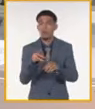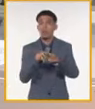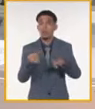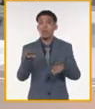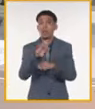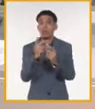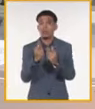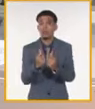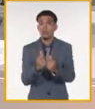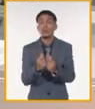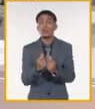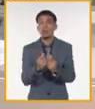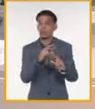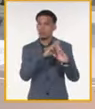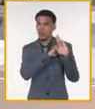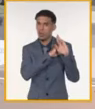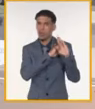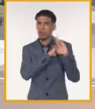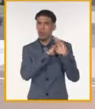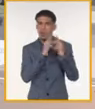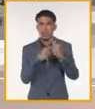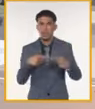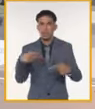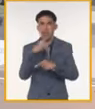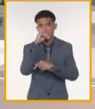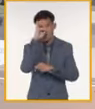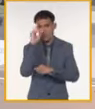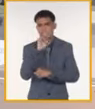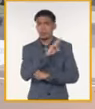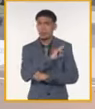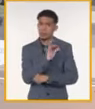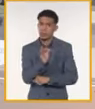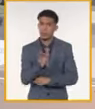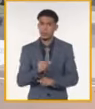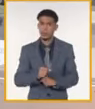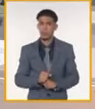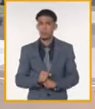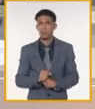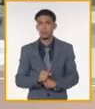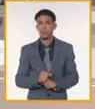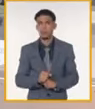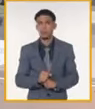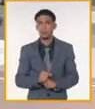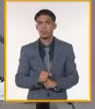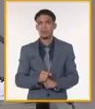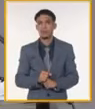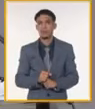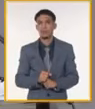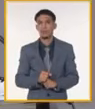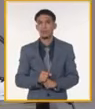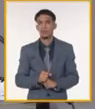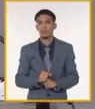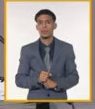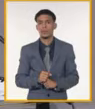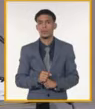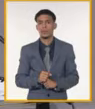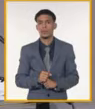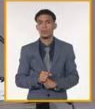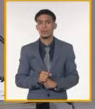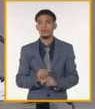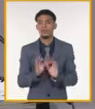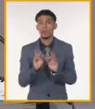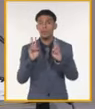estos decretos leyes no sí sí Así mismo digamos que lo que lo transversaliza todo es un concepto transversal el tema